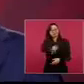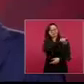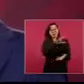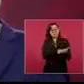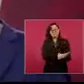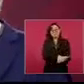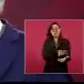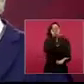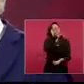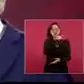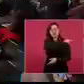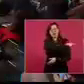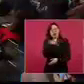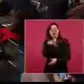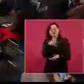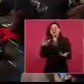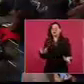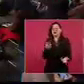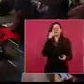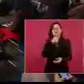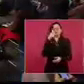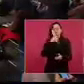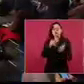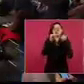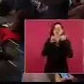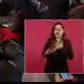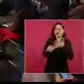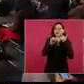A mí me gustaría incluso que